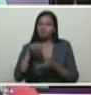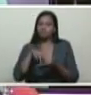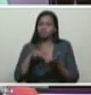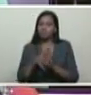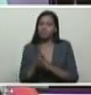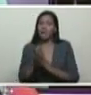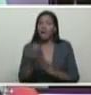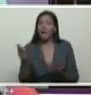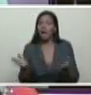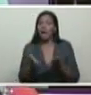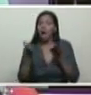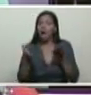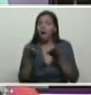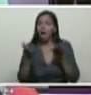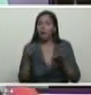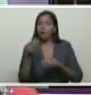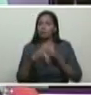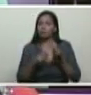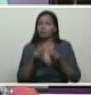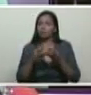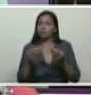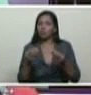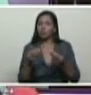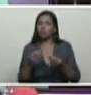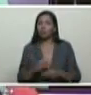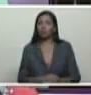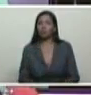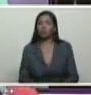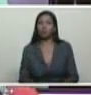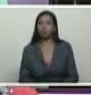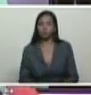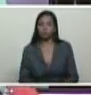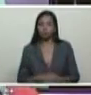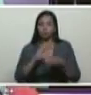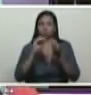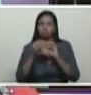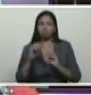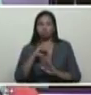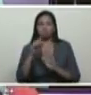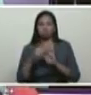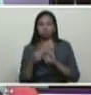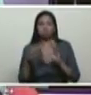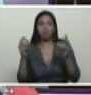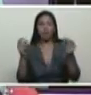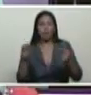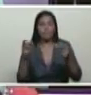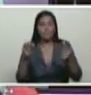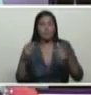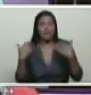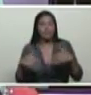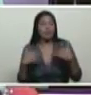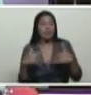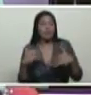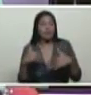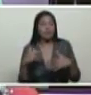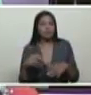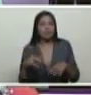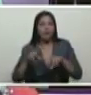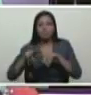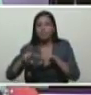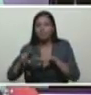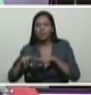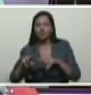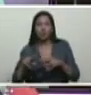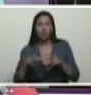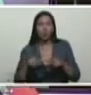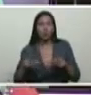en funcionamiento toda la rehabilitación integral de la emergencia pediátrica de las